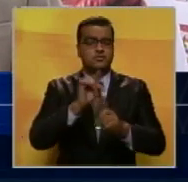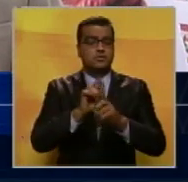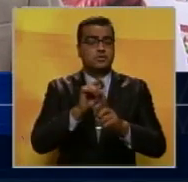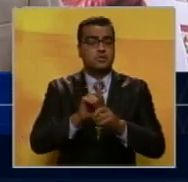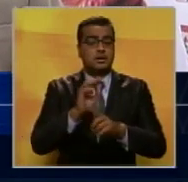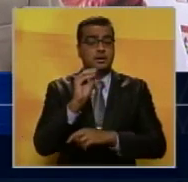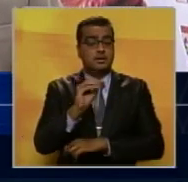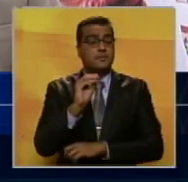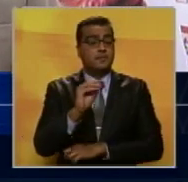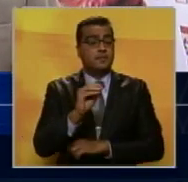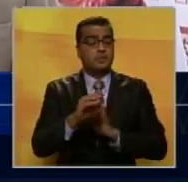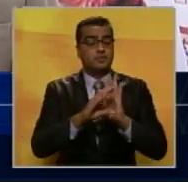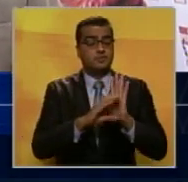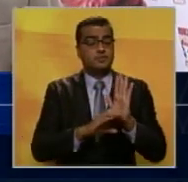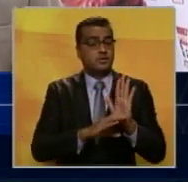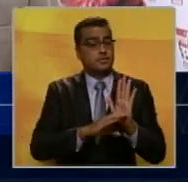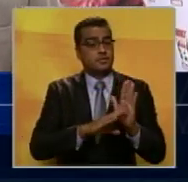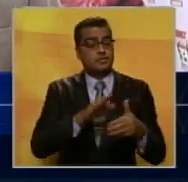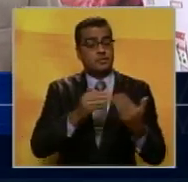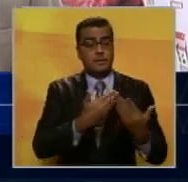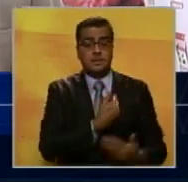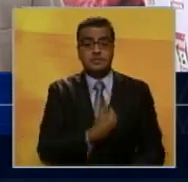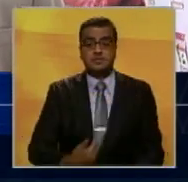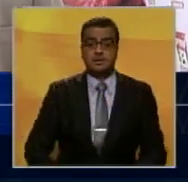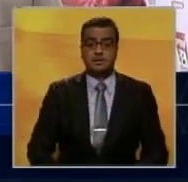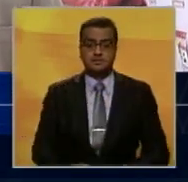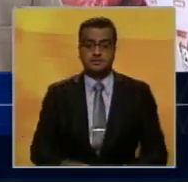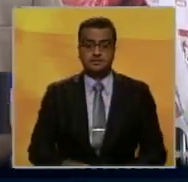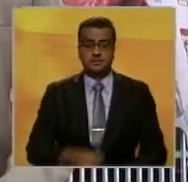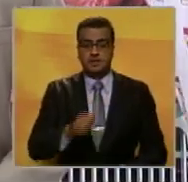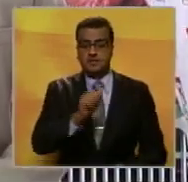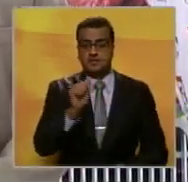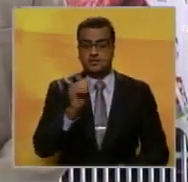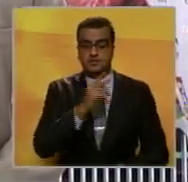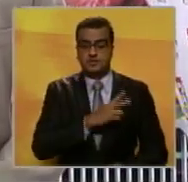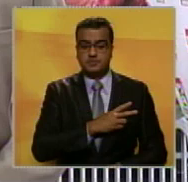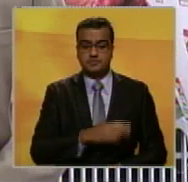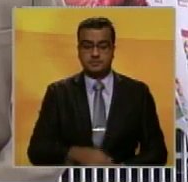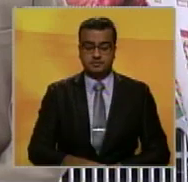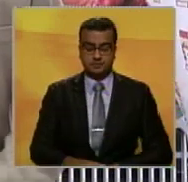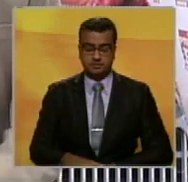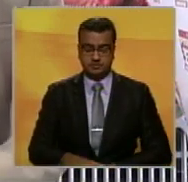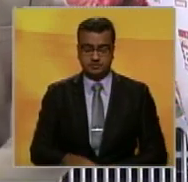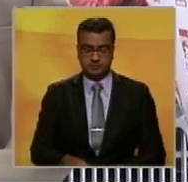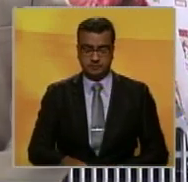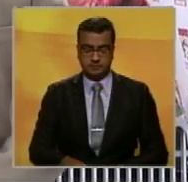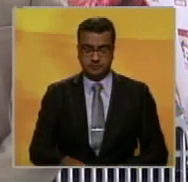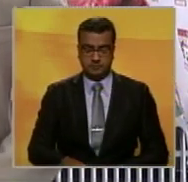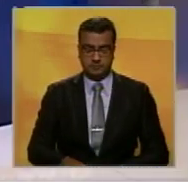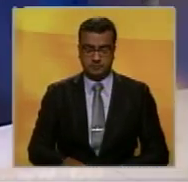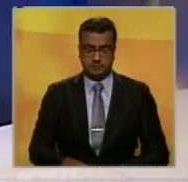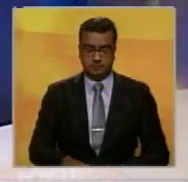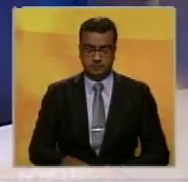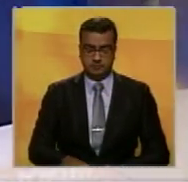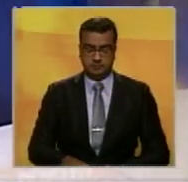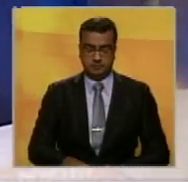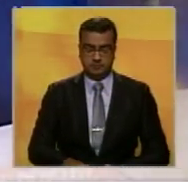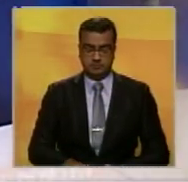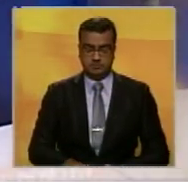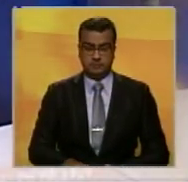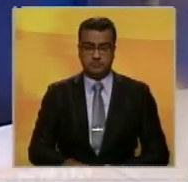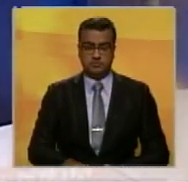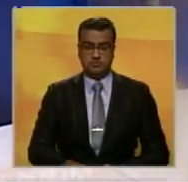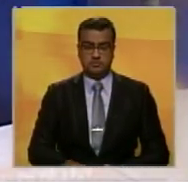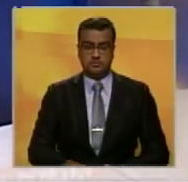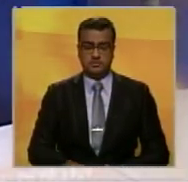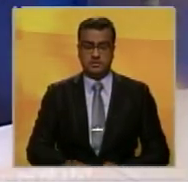la convocatoria de la constituyente por parte del presidente Nicolás Maduro. Desde el estado de Monagas, Alexis Abreu, Noticiero Venevisión. El secretario